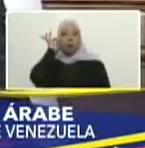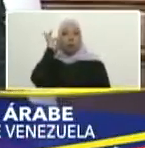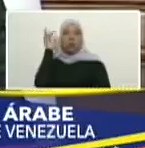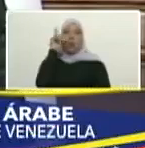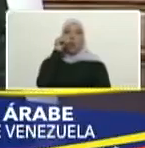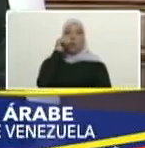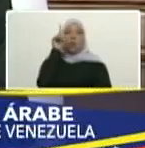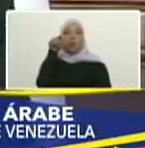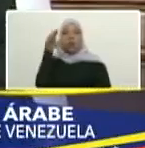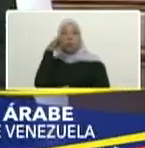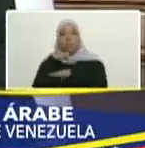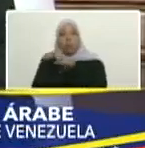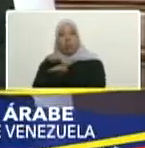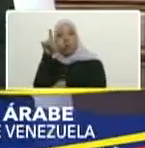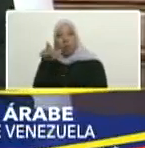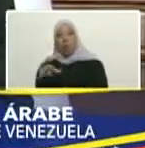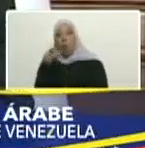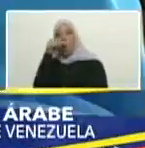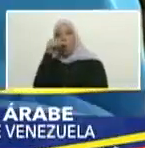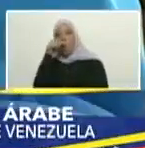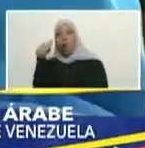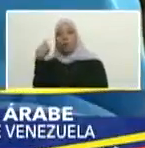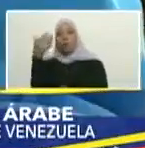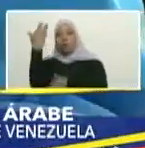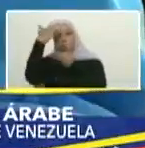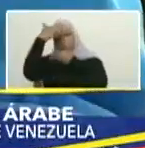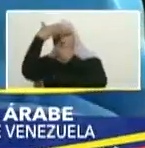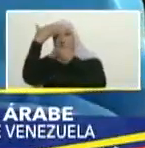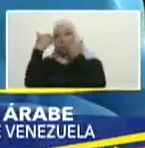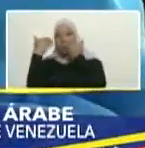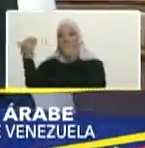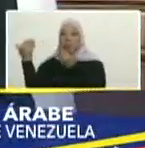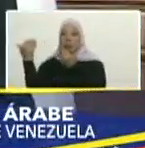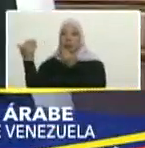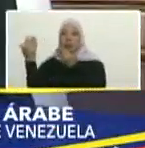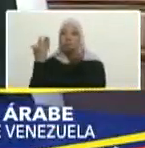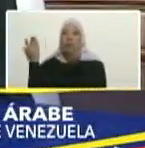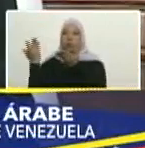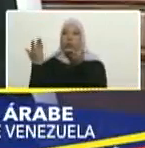Mohamed, tenemos que garantizar, ministro, ministra,